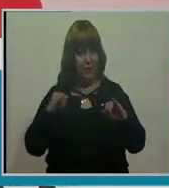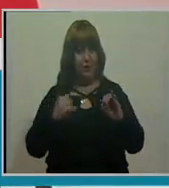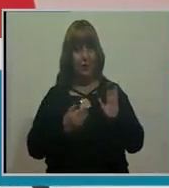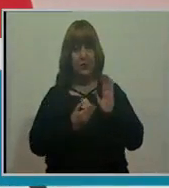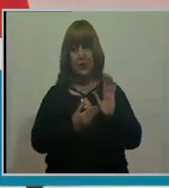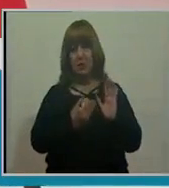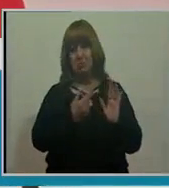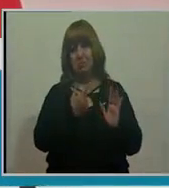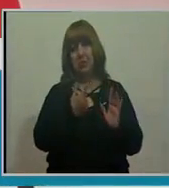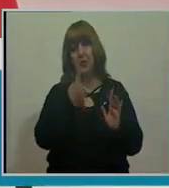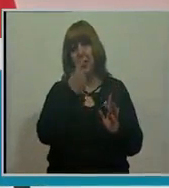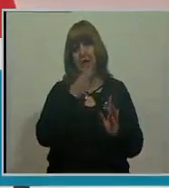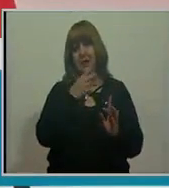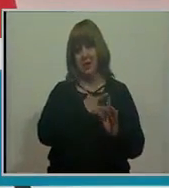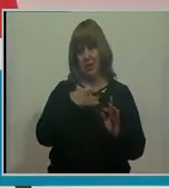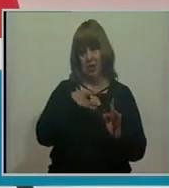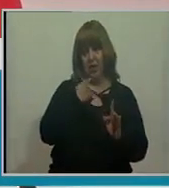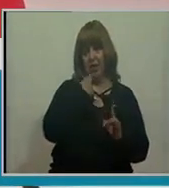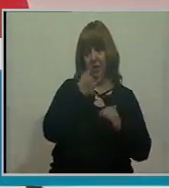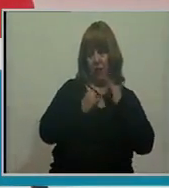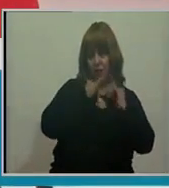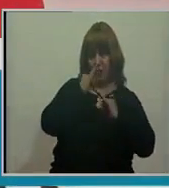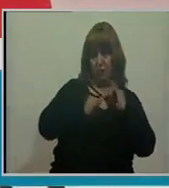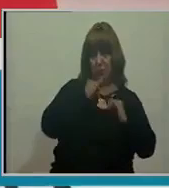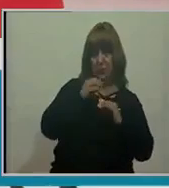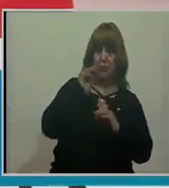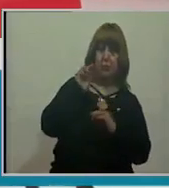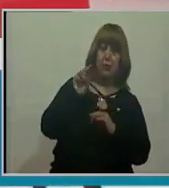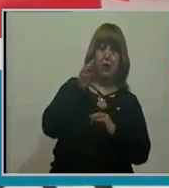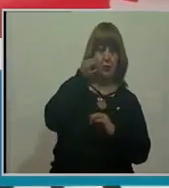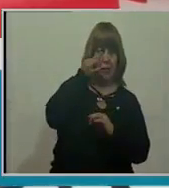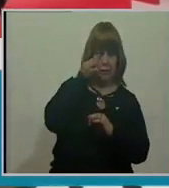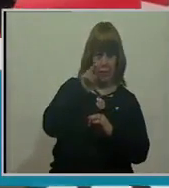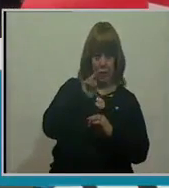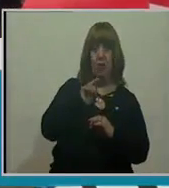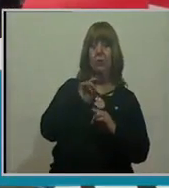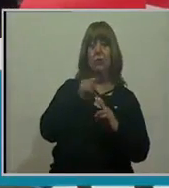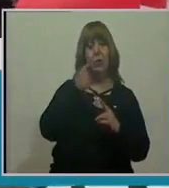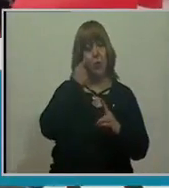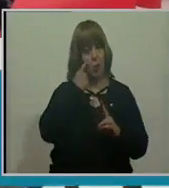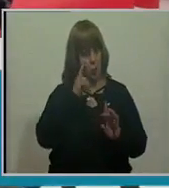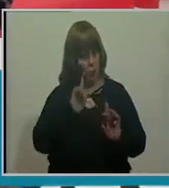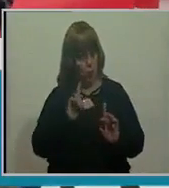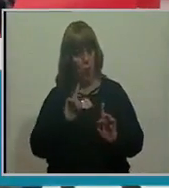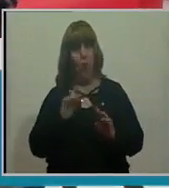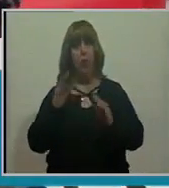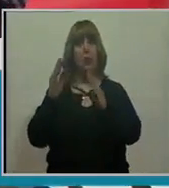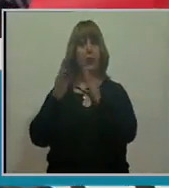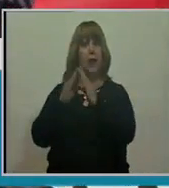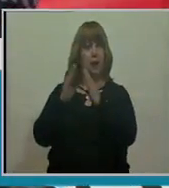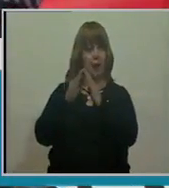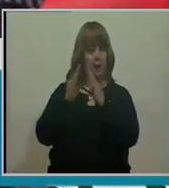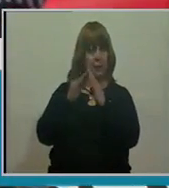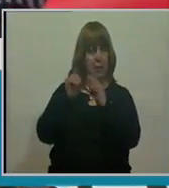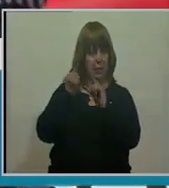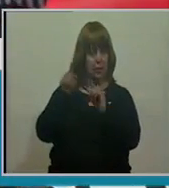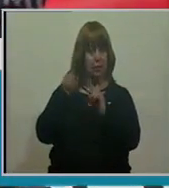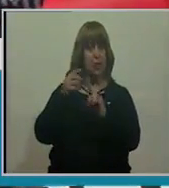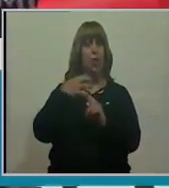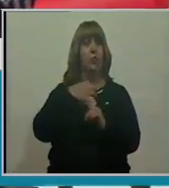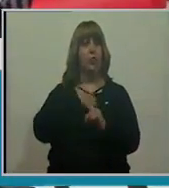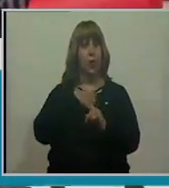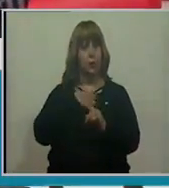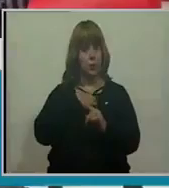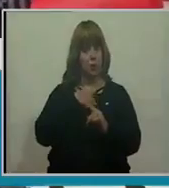chicas, una de las señoras, justamente que vivió esto la noche del lunes, dijo, ojo, porque hay casas adjudicadas que en definitiva todavía no